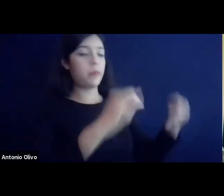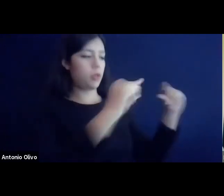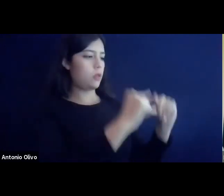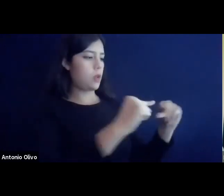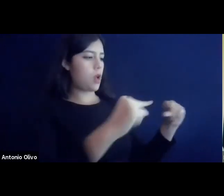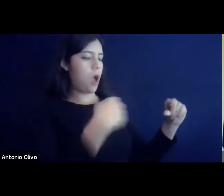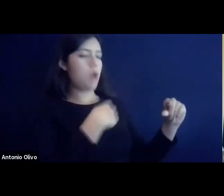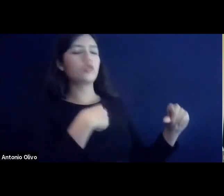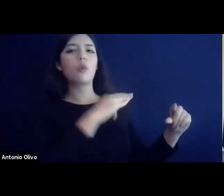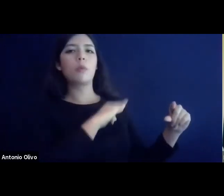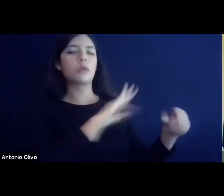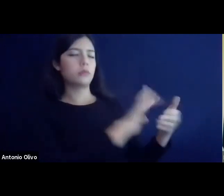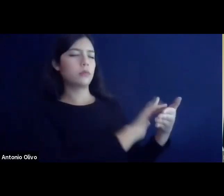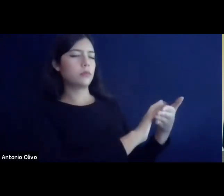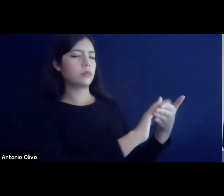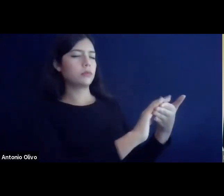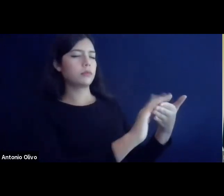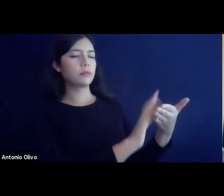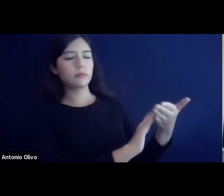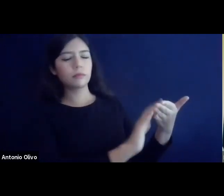pantalla. Y bueno,